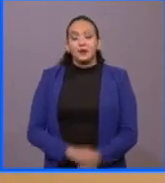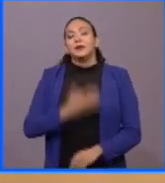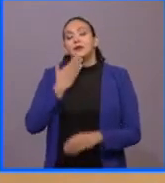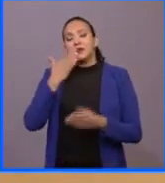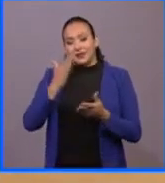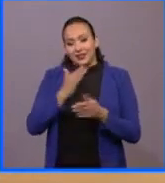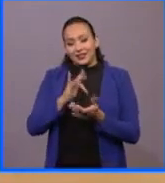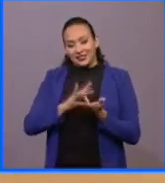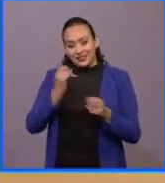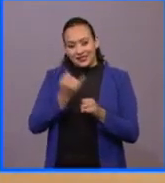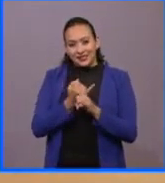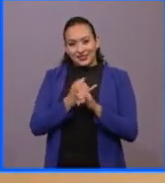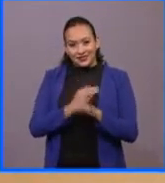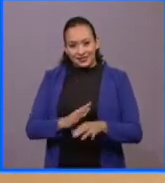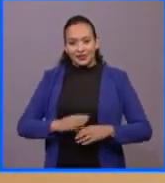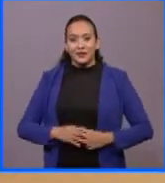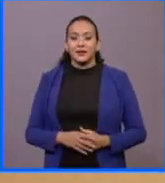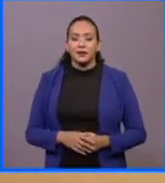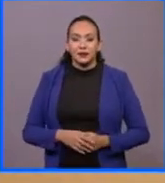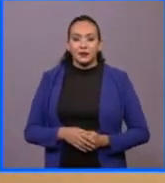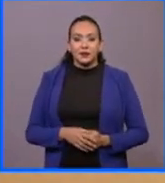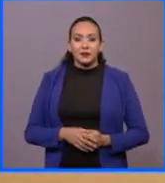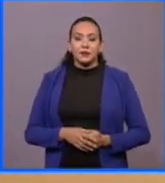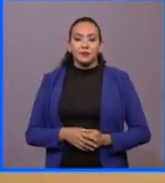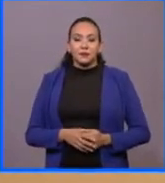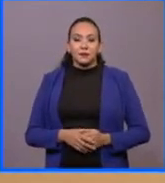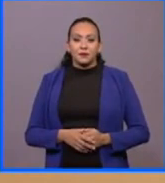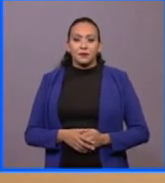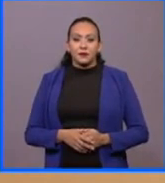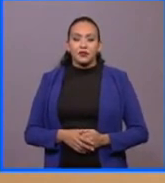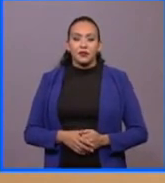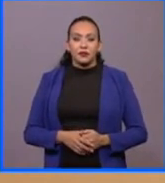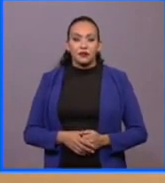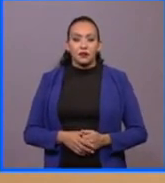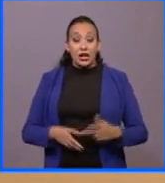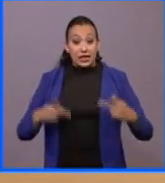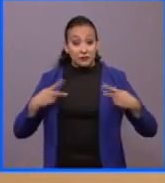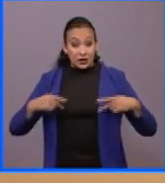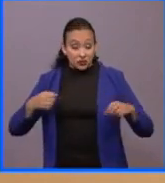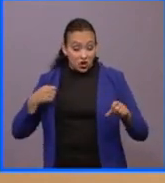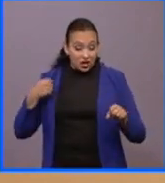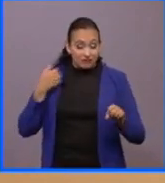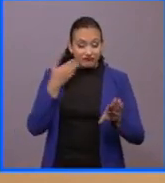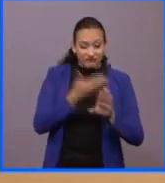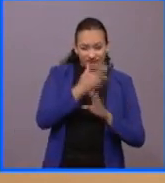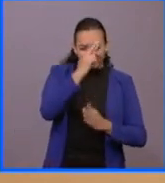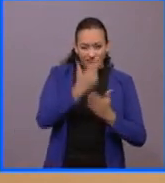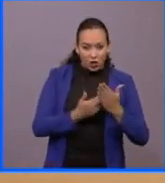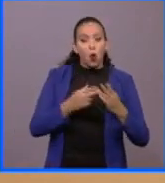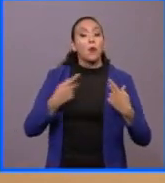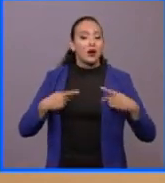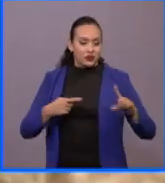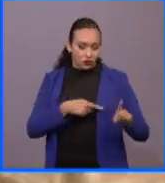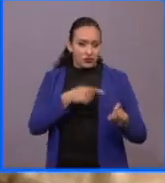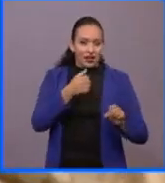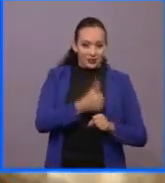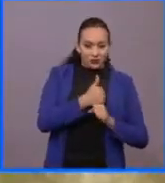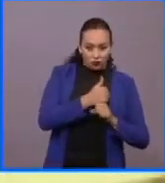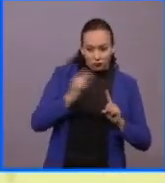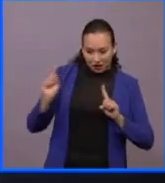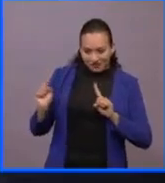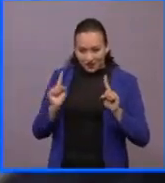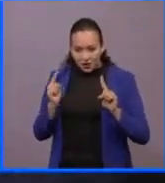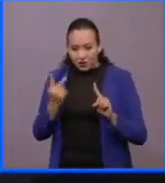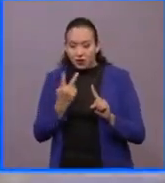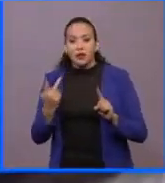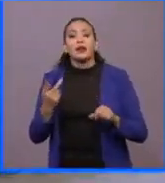Correcto, Lorena. Muchas gracias por este reporte. Tanto los agresores como las víctimas de un hecho delictivo son productos